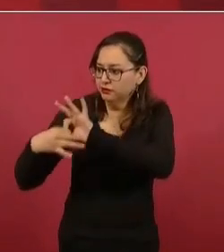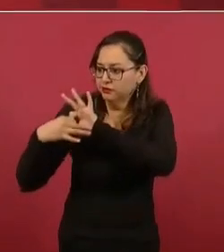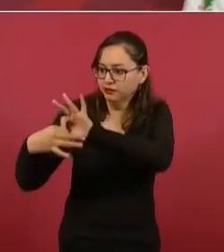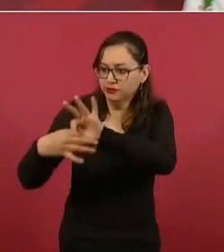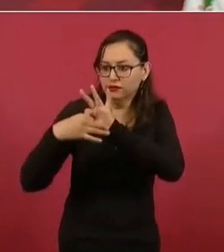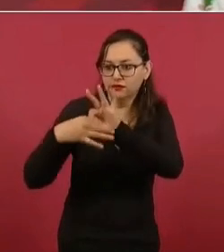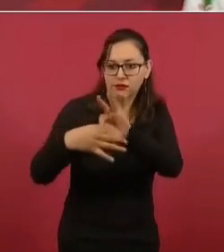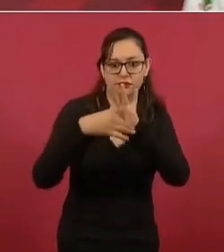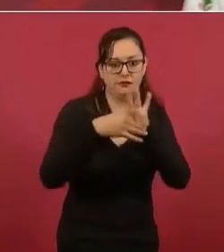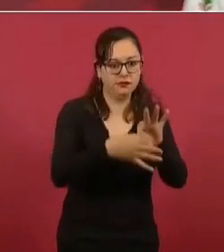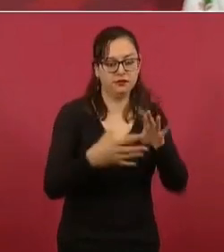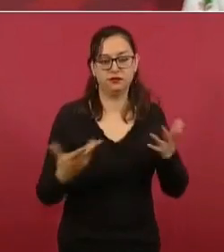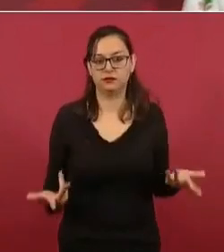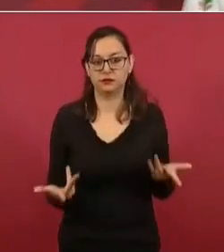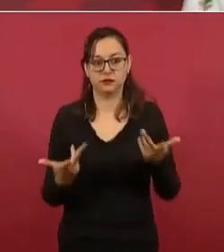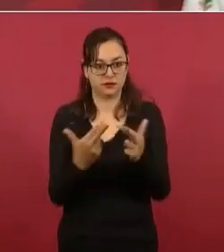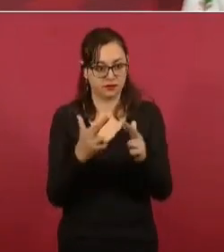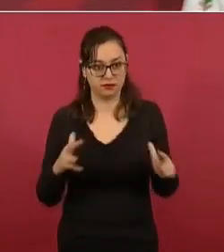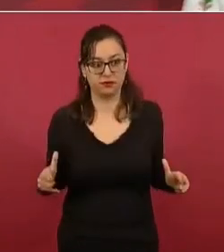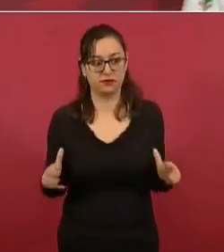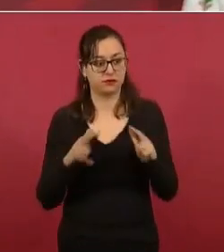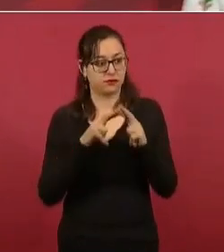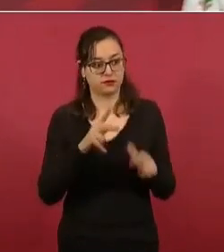a todas las religiones,